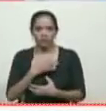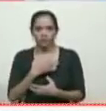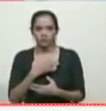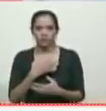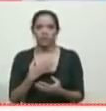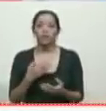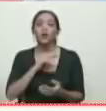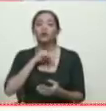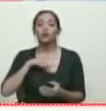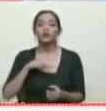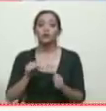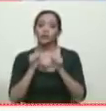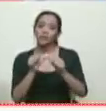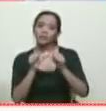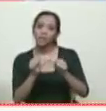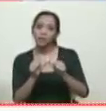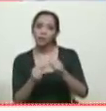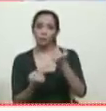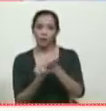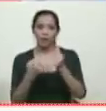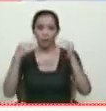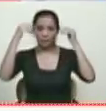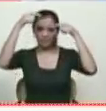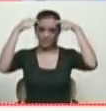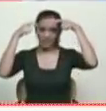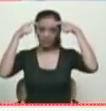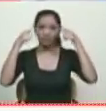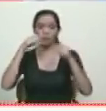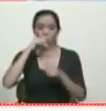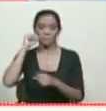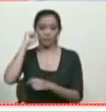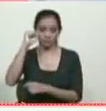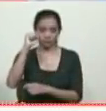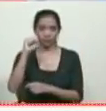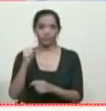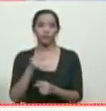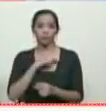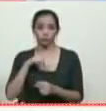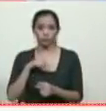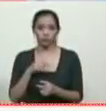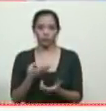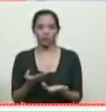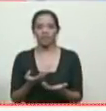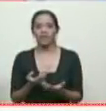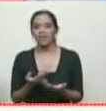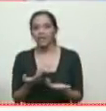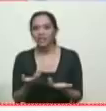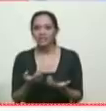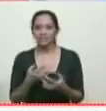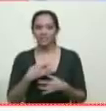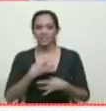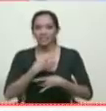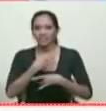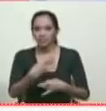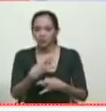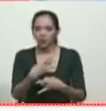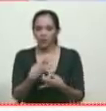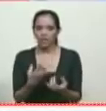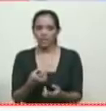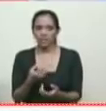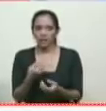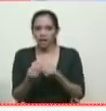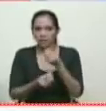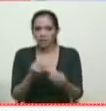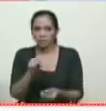comandante Chávez y al presidente Maduro, caso de nosotros los chavistas, la intención es desmovilizarnos, ¿verdad? El miedo